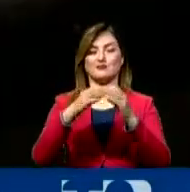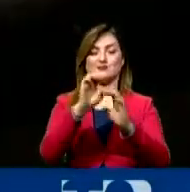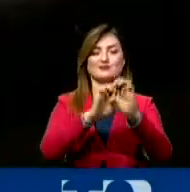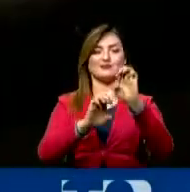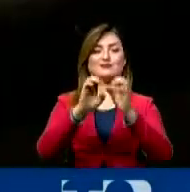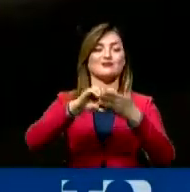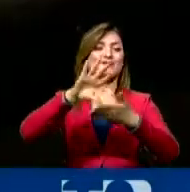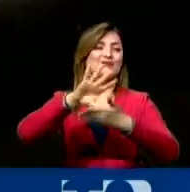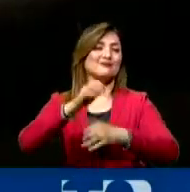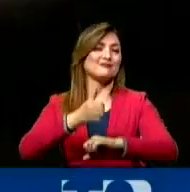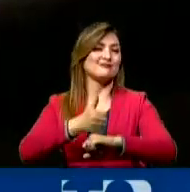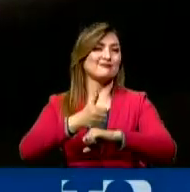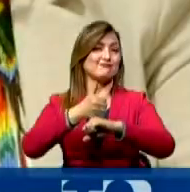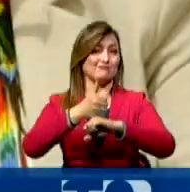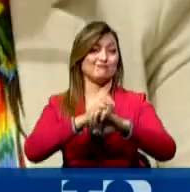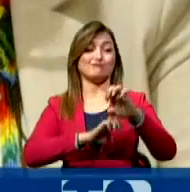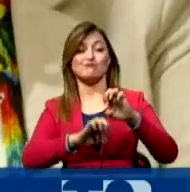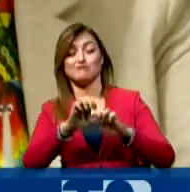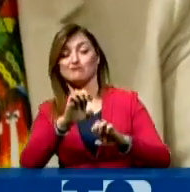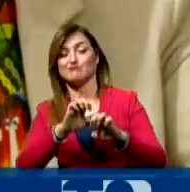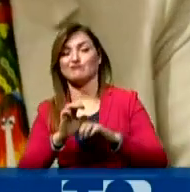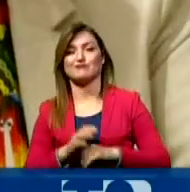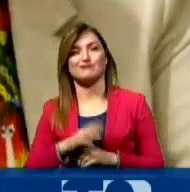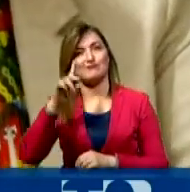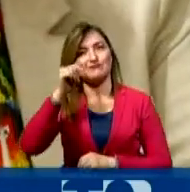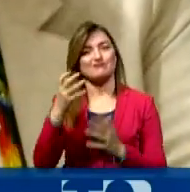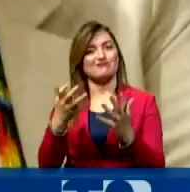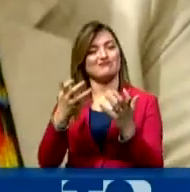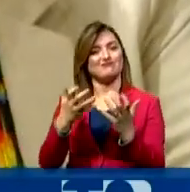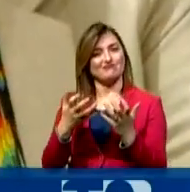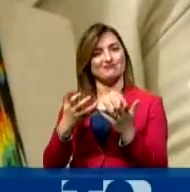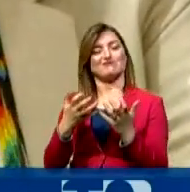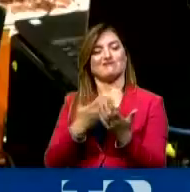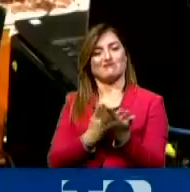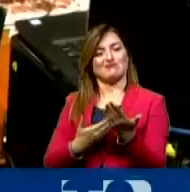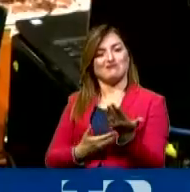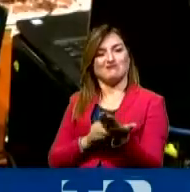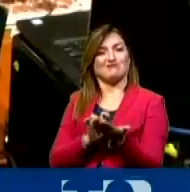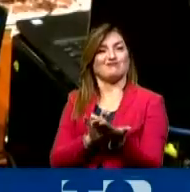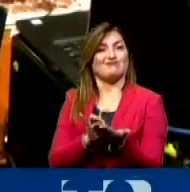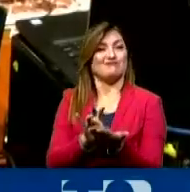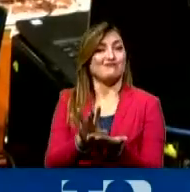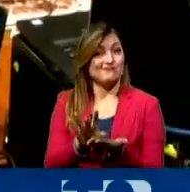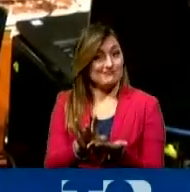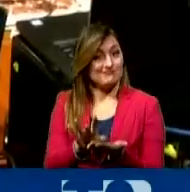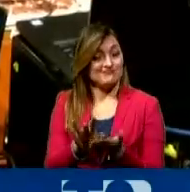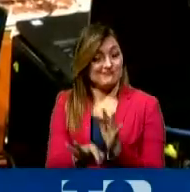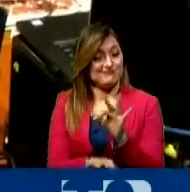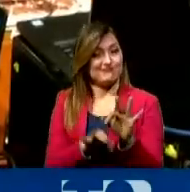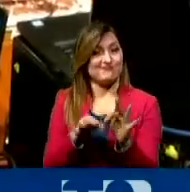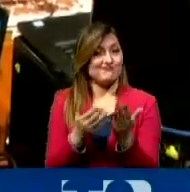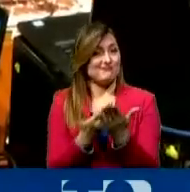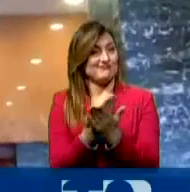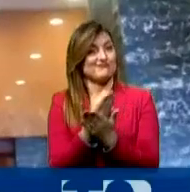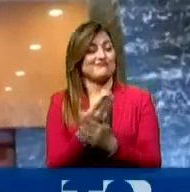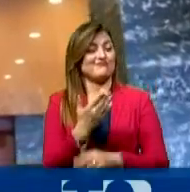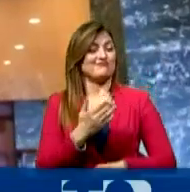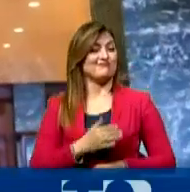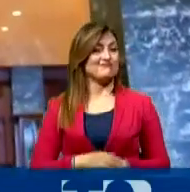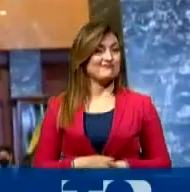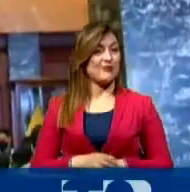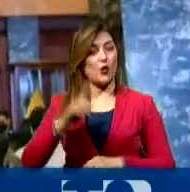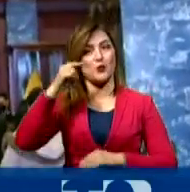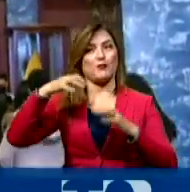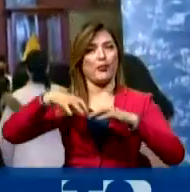el gobierno se señalaba que eso también buscaba pues evaluar a la presidenta de la Asamblea y generar esta desestabilización en el